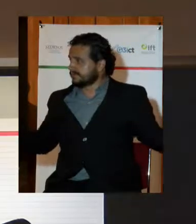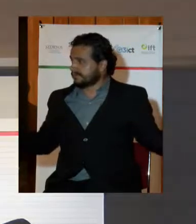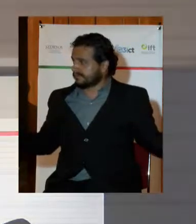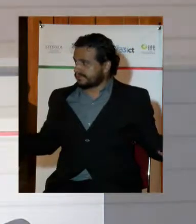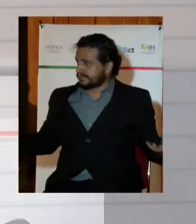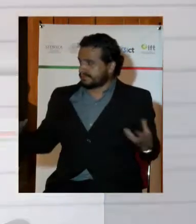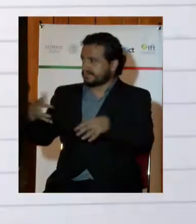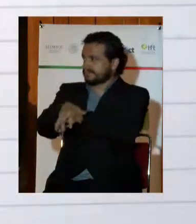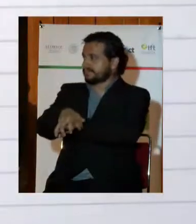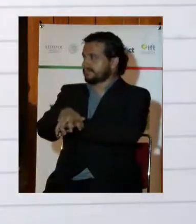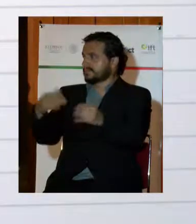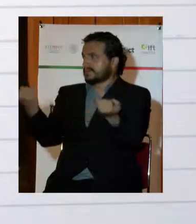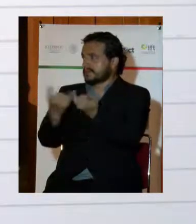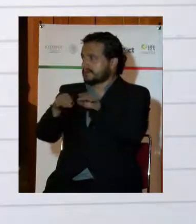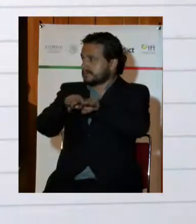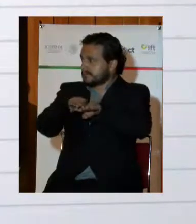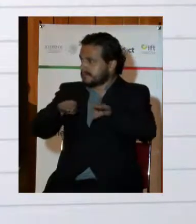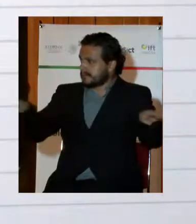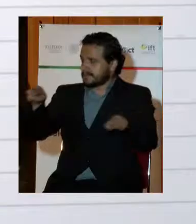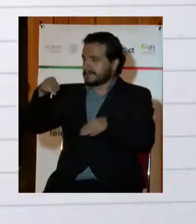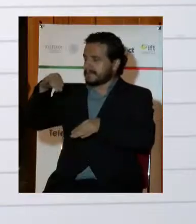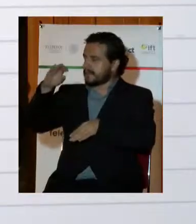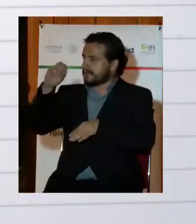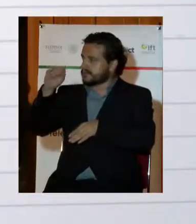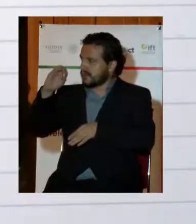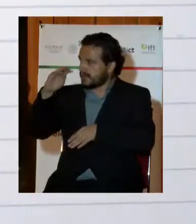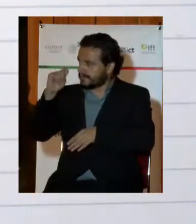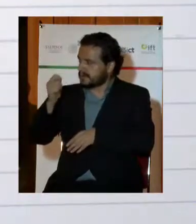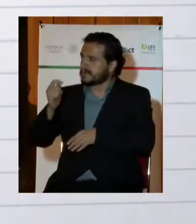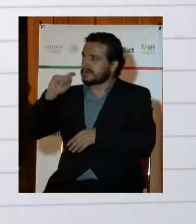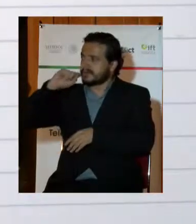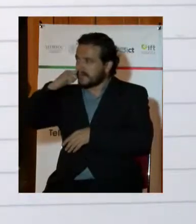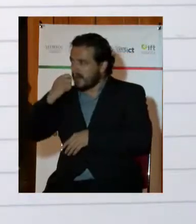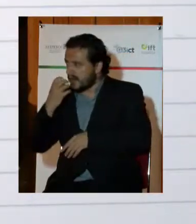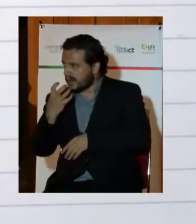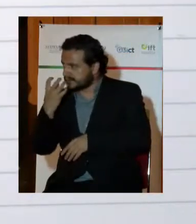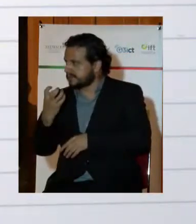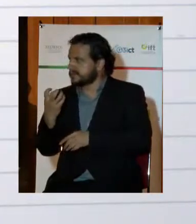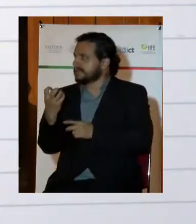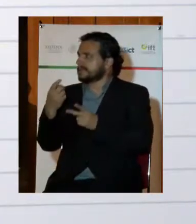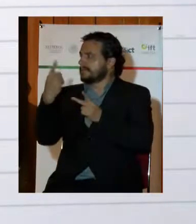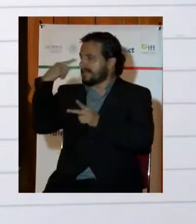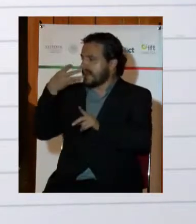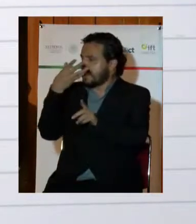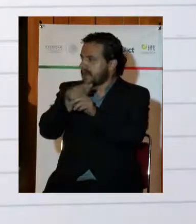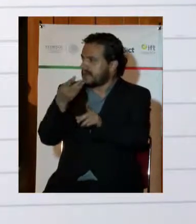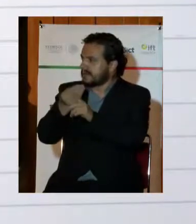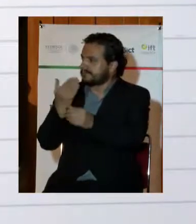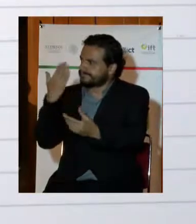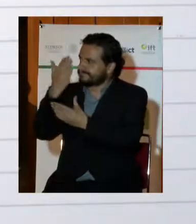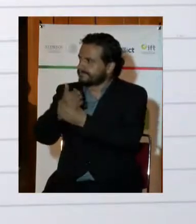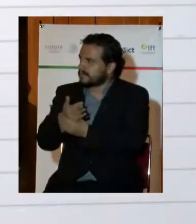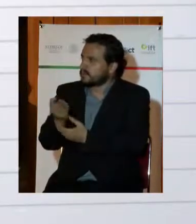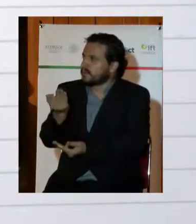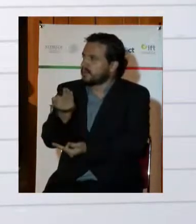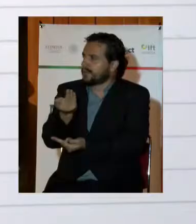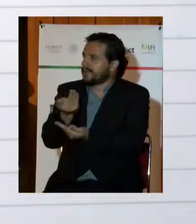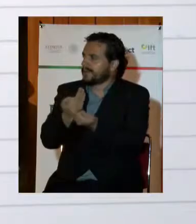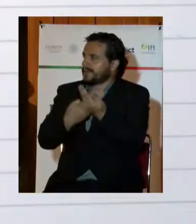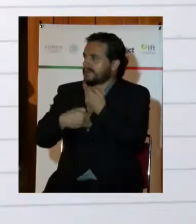como Apple, le han incluido a sus hardware y a su software, les facilita mucho la existencia. Entonces todos somos los mismos consumidores asiduos